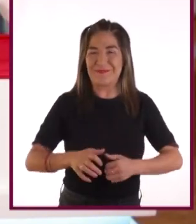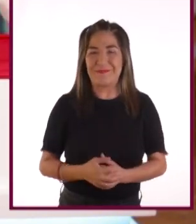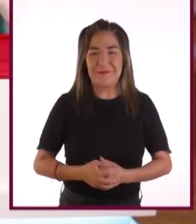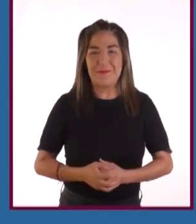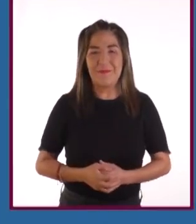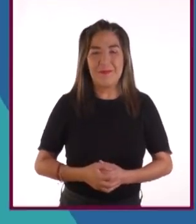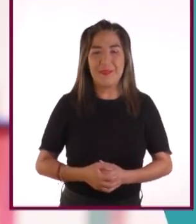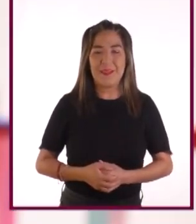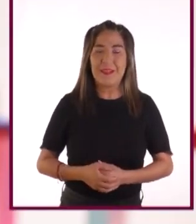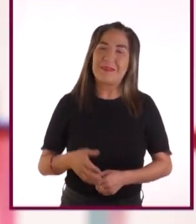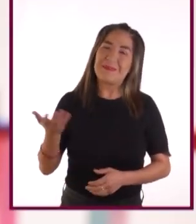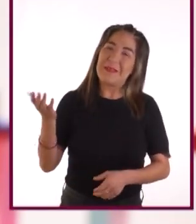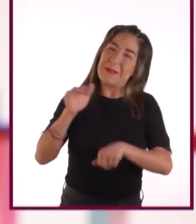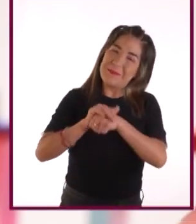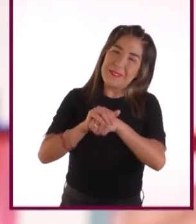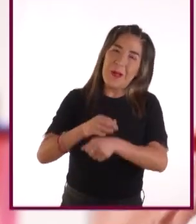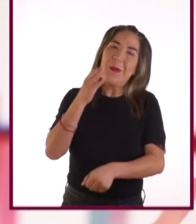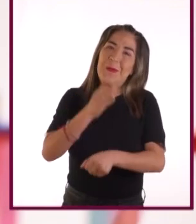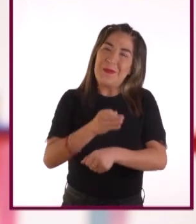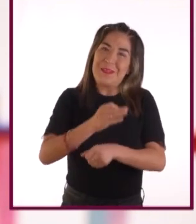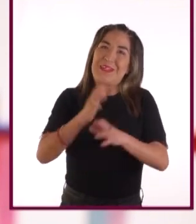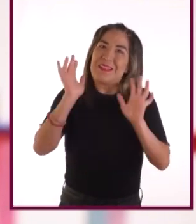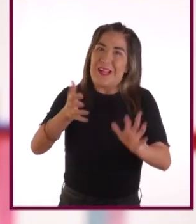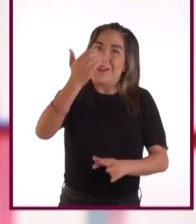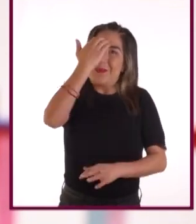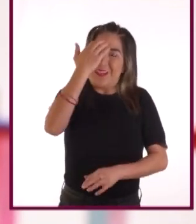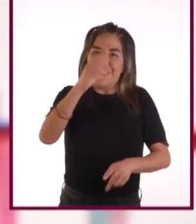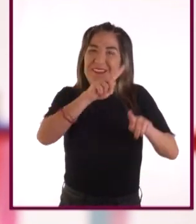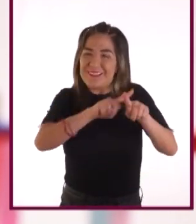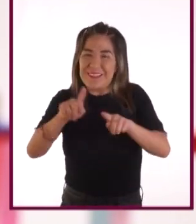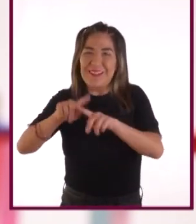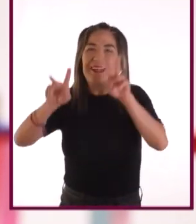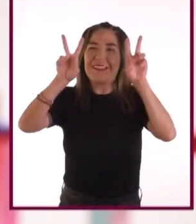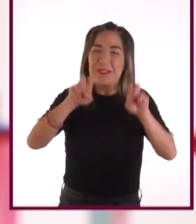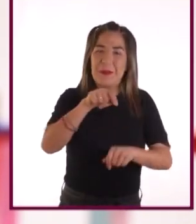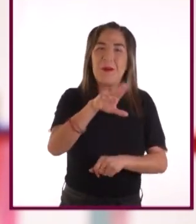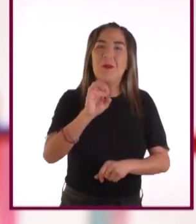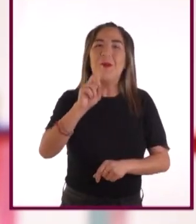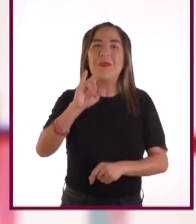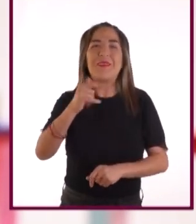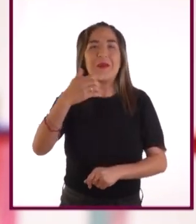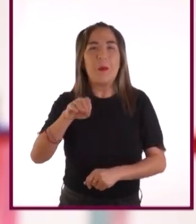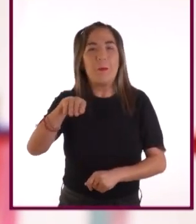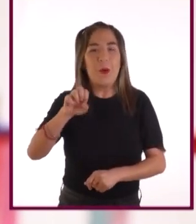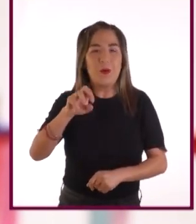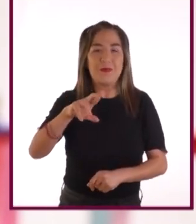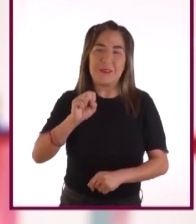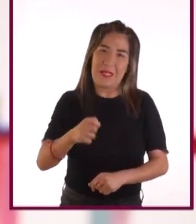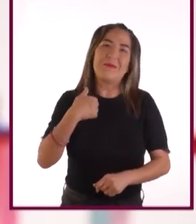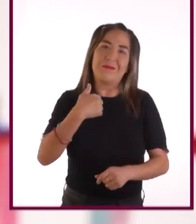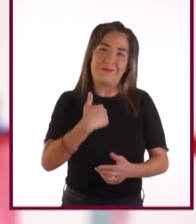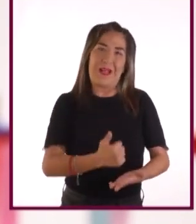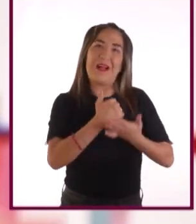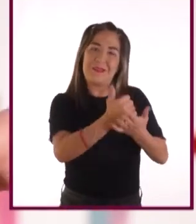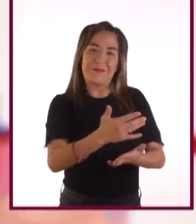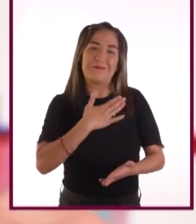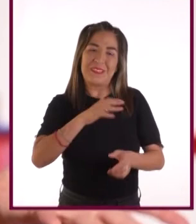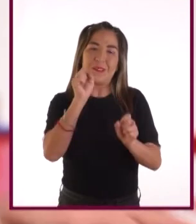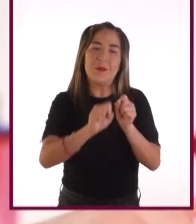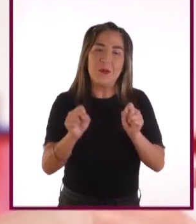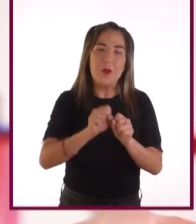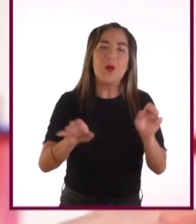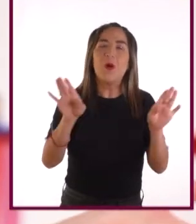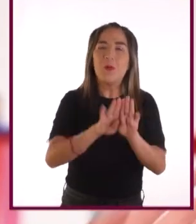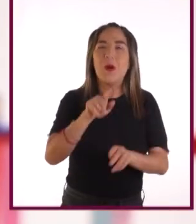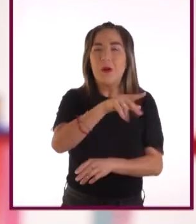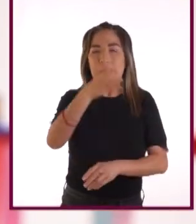funcionó. Querido Ernesto, hoy conocimos muchas cosas sobre el código Morse y para mí ha sido de gran ayuda para apoyar a mi sobrino en